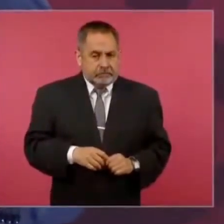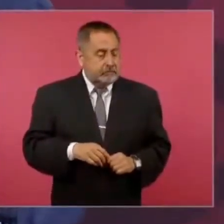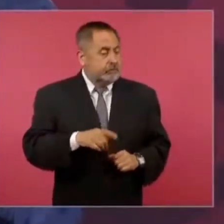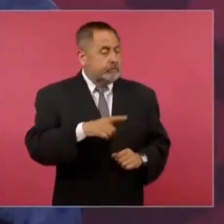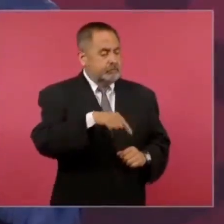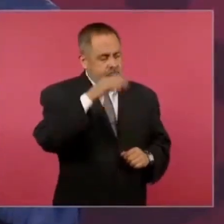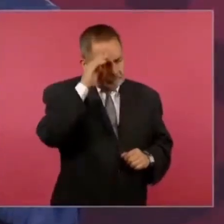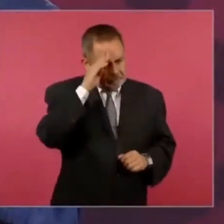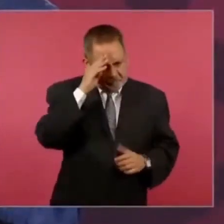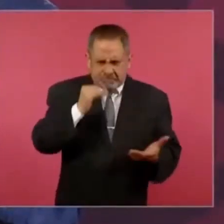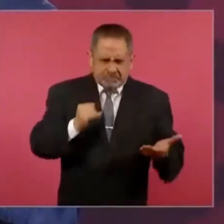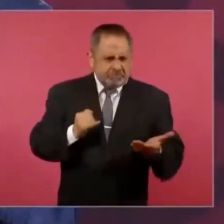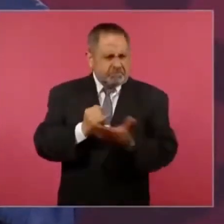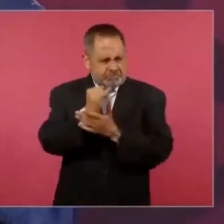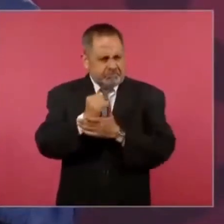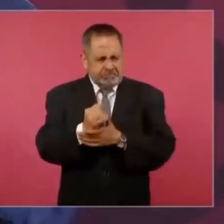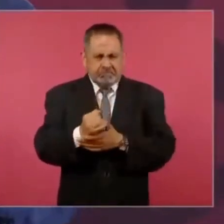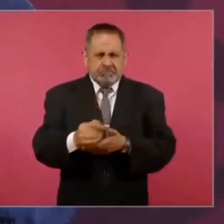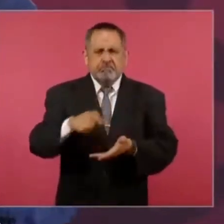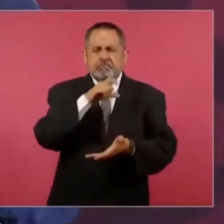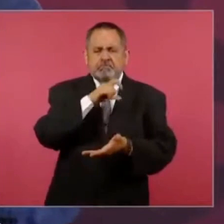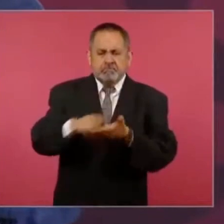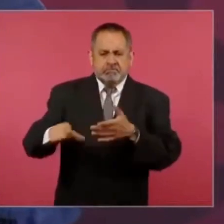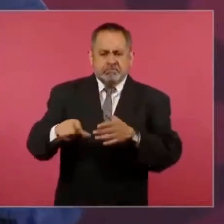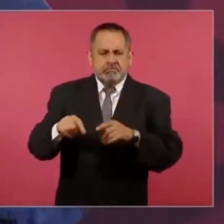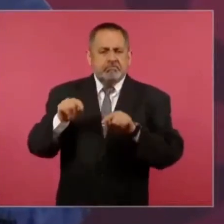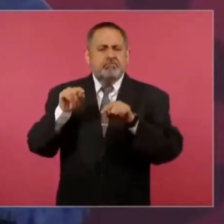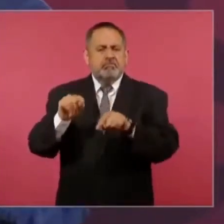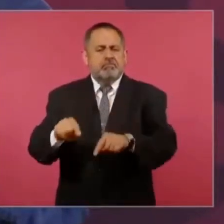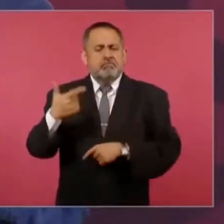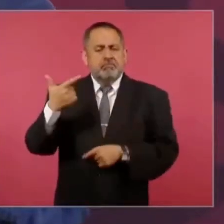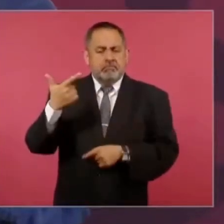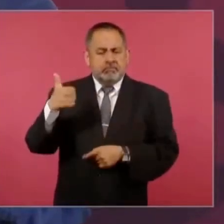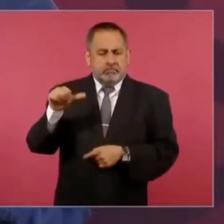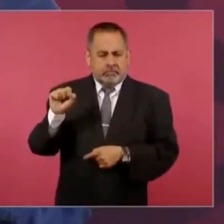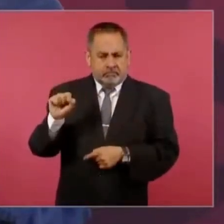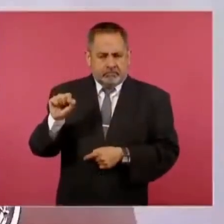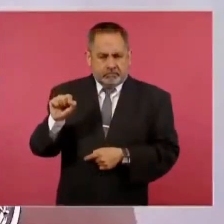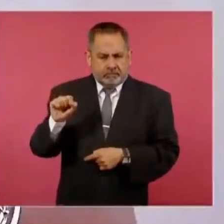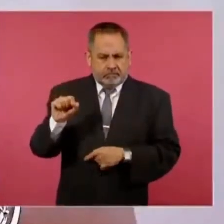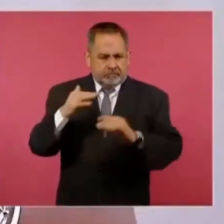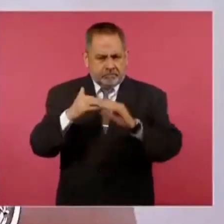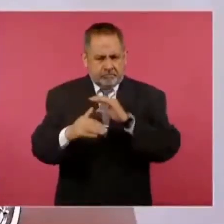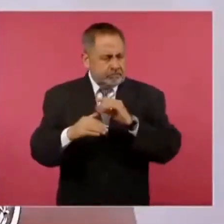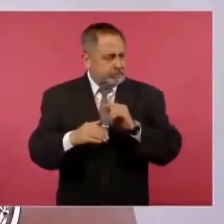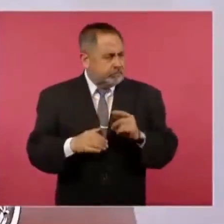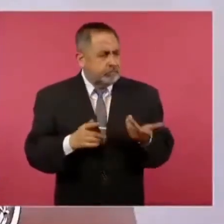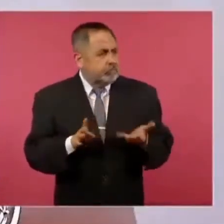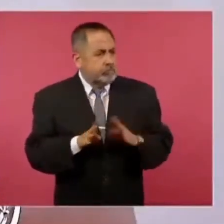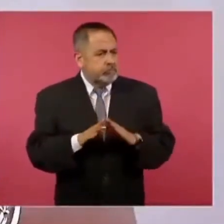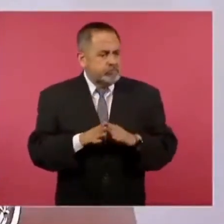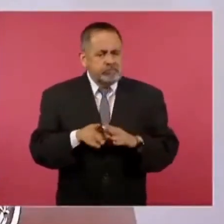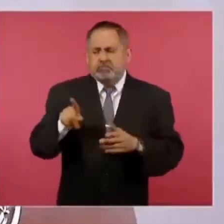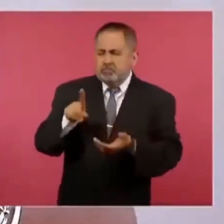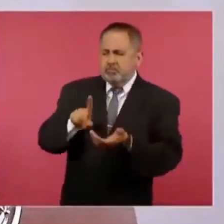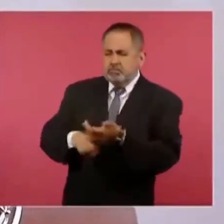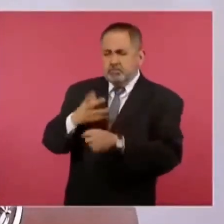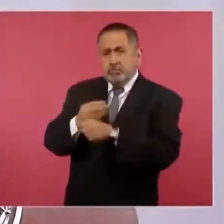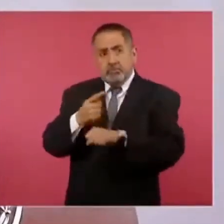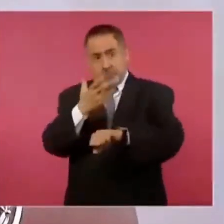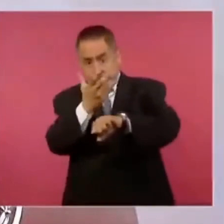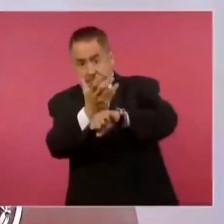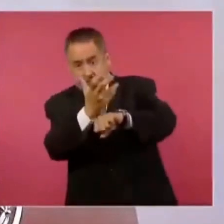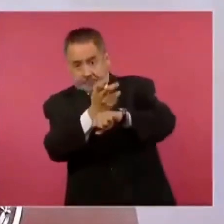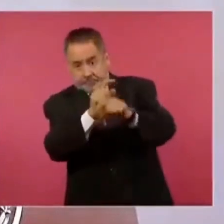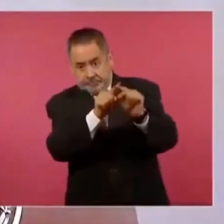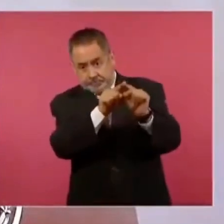comprar gasoducto, digo gas, y construir ductos de Estados Unidos a